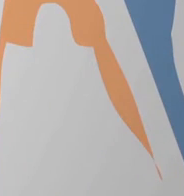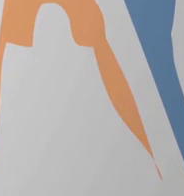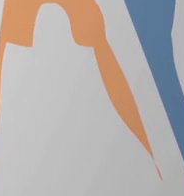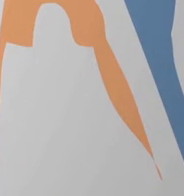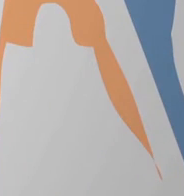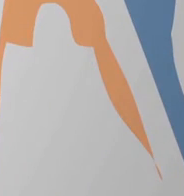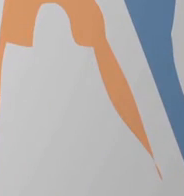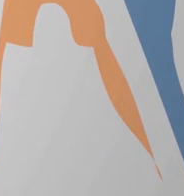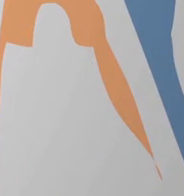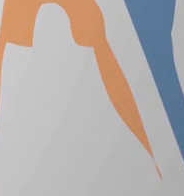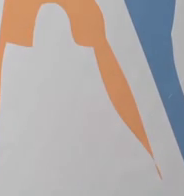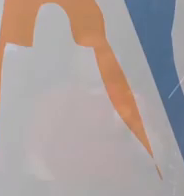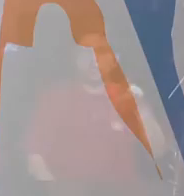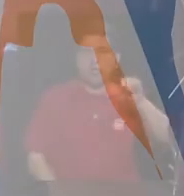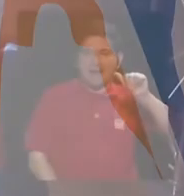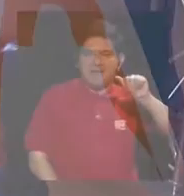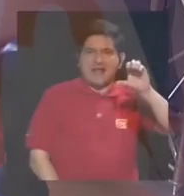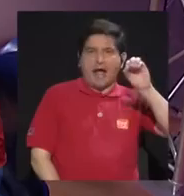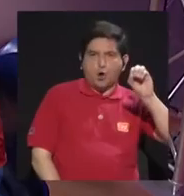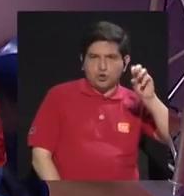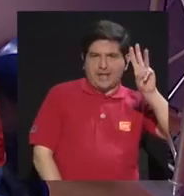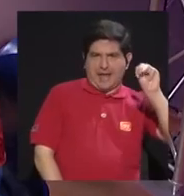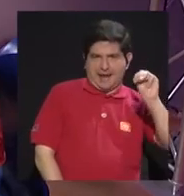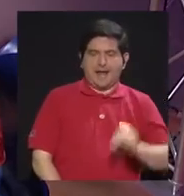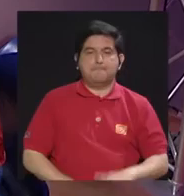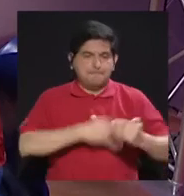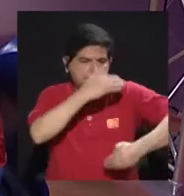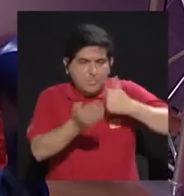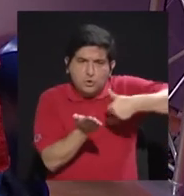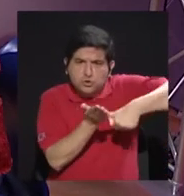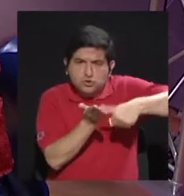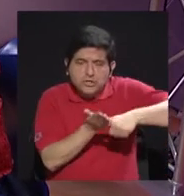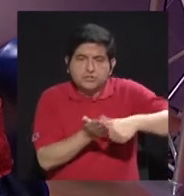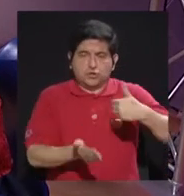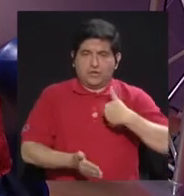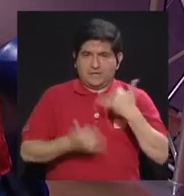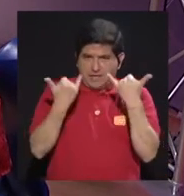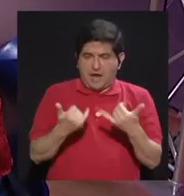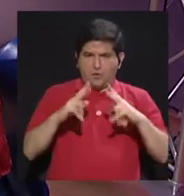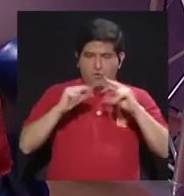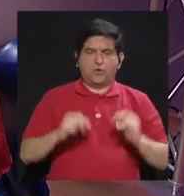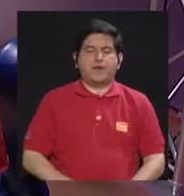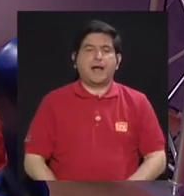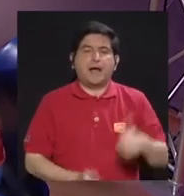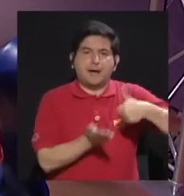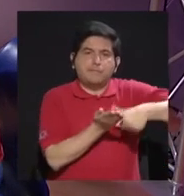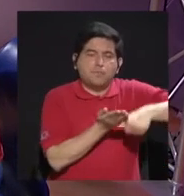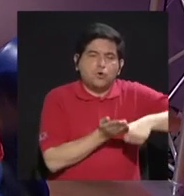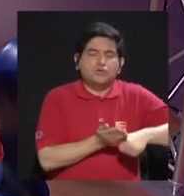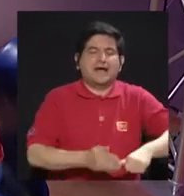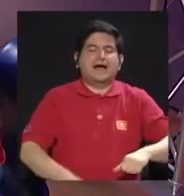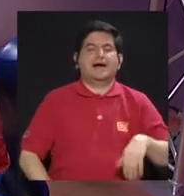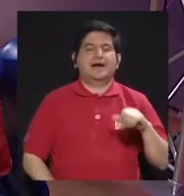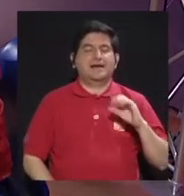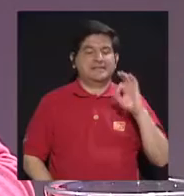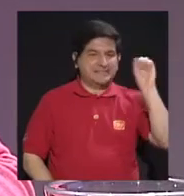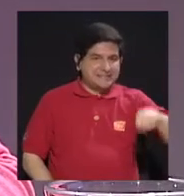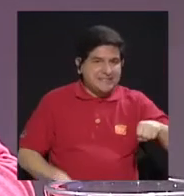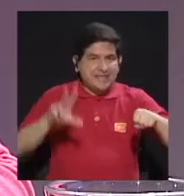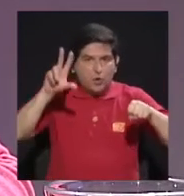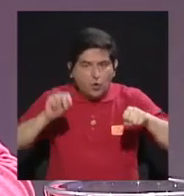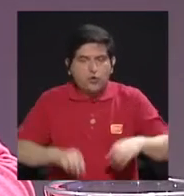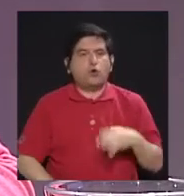Seguimos conversando con Soy la América Ortega sobre el proceso electoral en Nicaragua, votar o no votar en las próximas